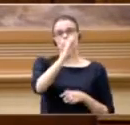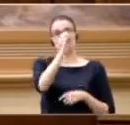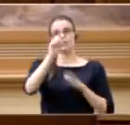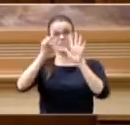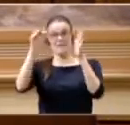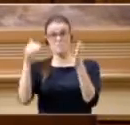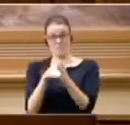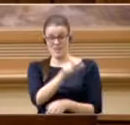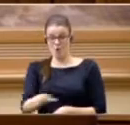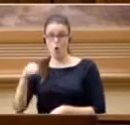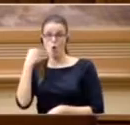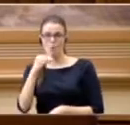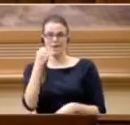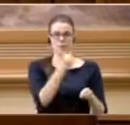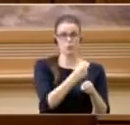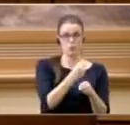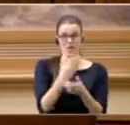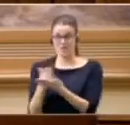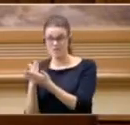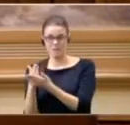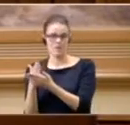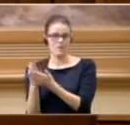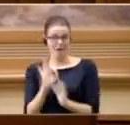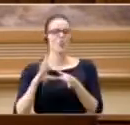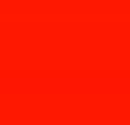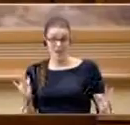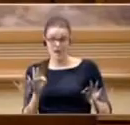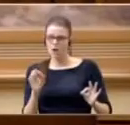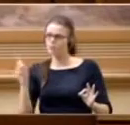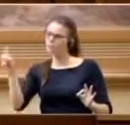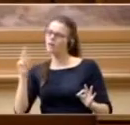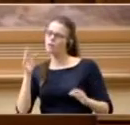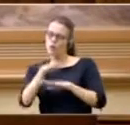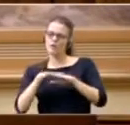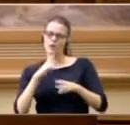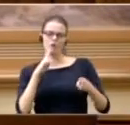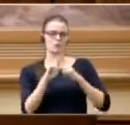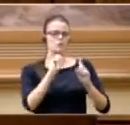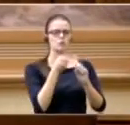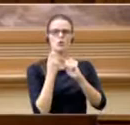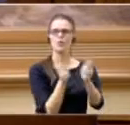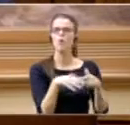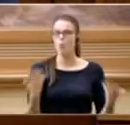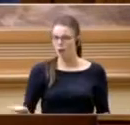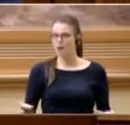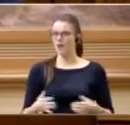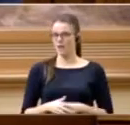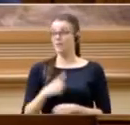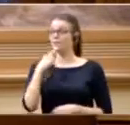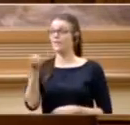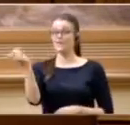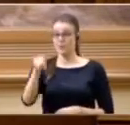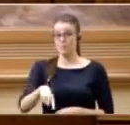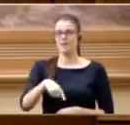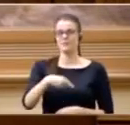que ni estudian ni trabajan, ¿qué respuesta le va a dar su gobierno? Diga también a